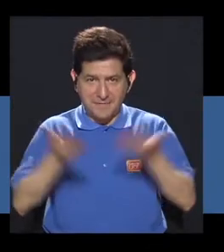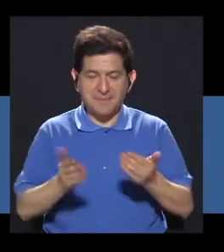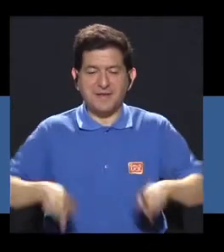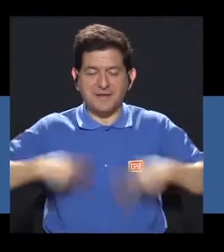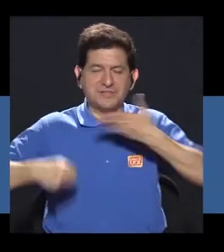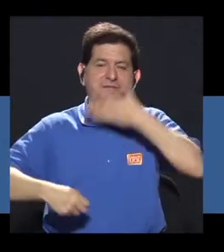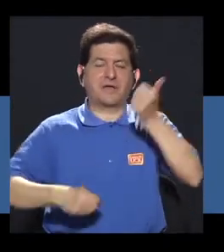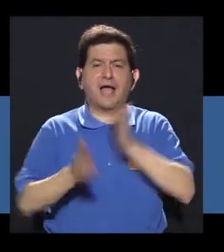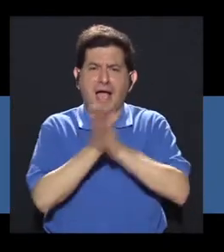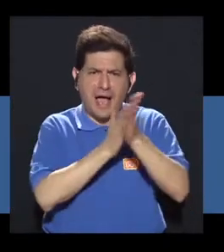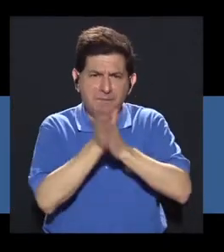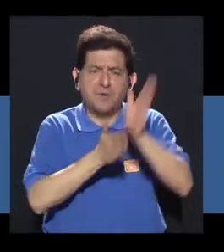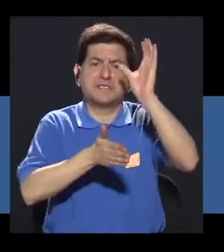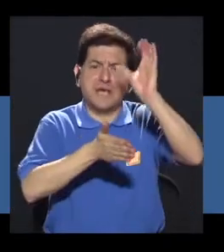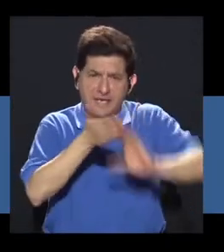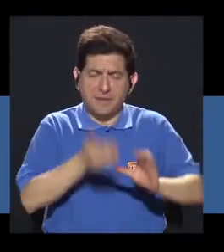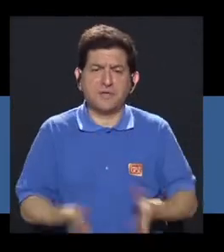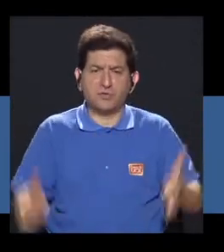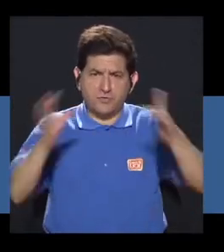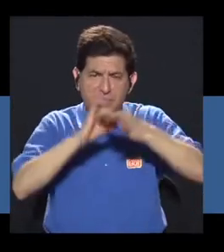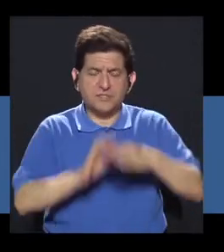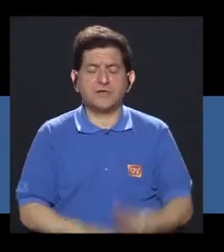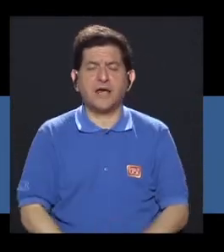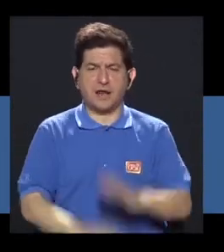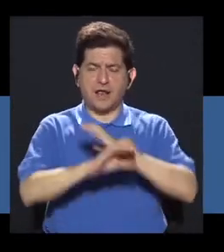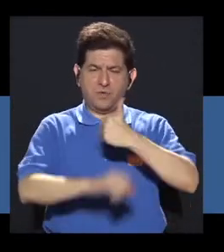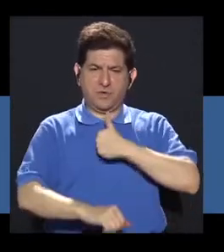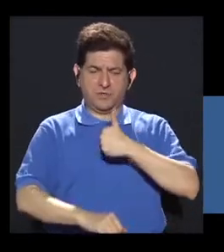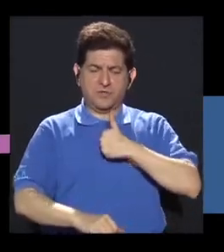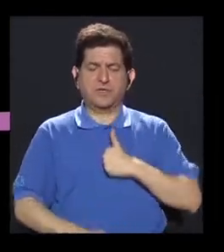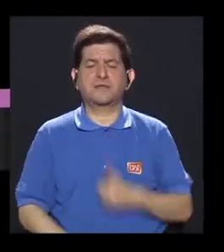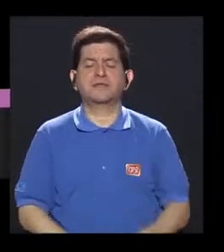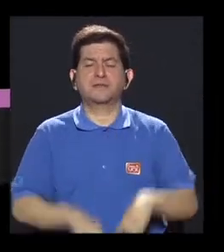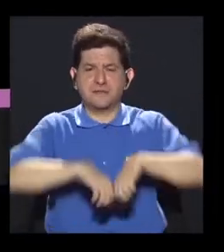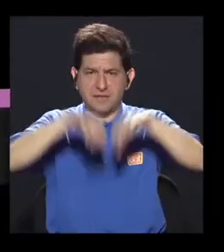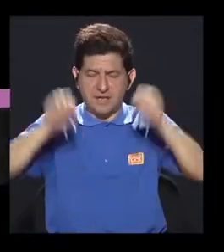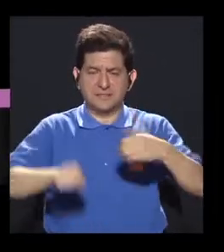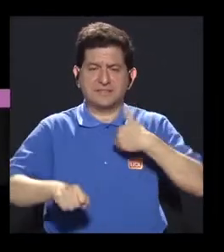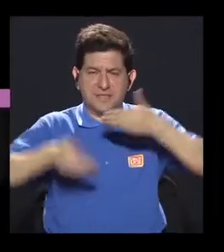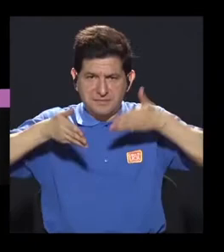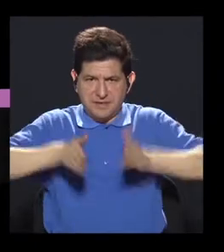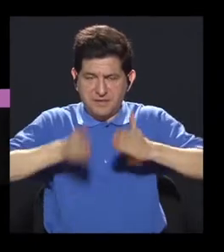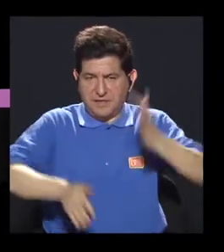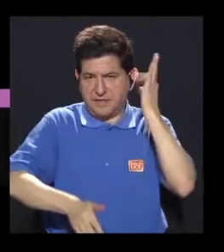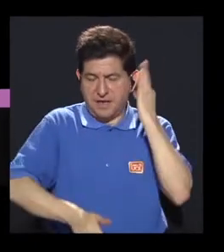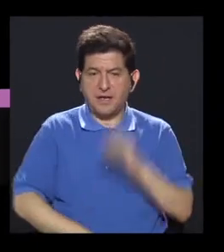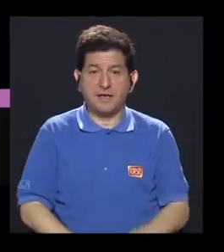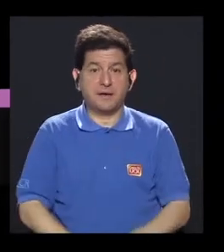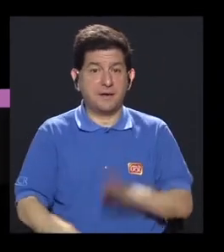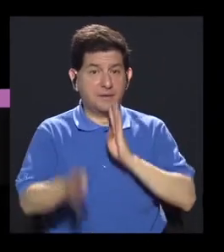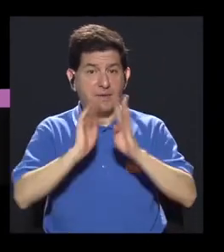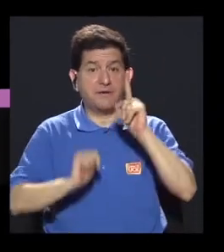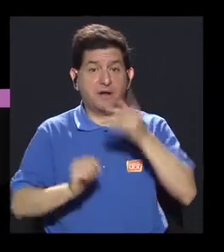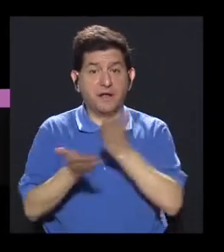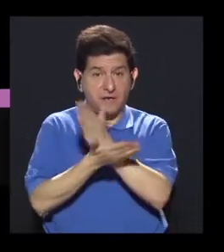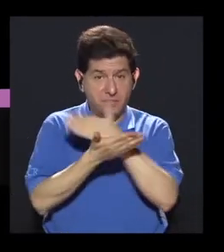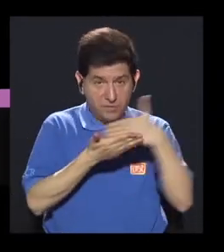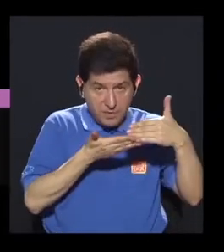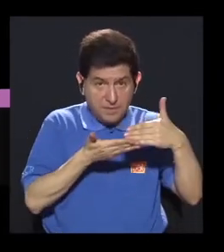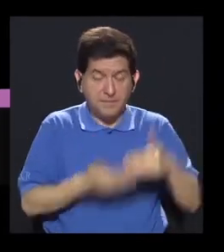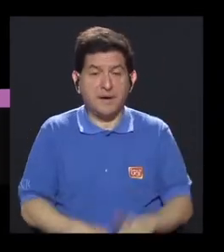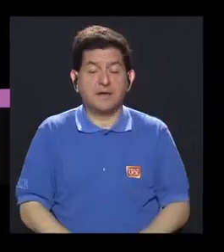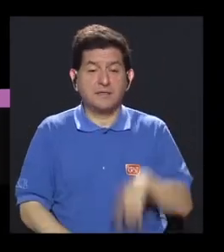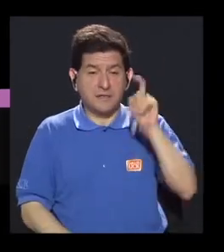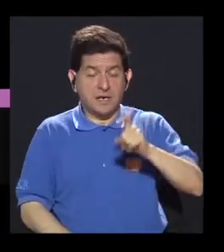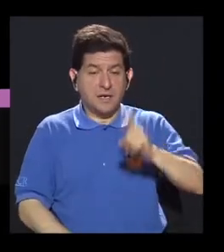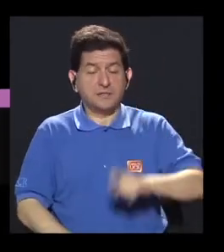Hola, bienvenidos a Vivir Mejor. Aprovechamos el capítulo acerca del autocuidado del sistema reproductor femenino para conversar acerca de uno